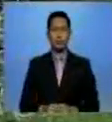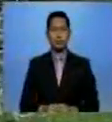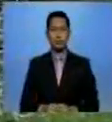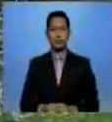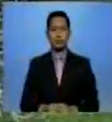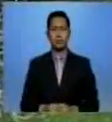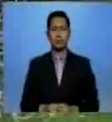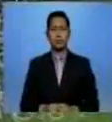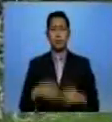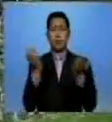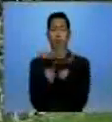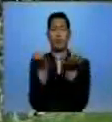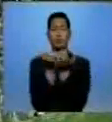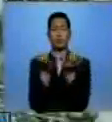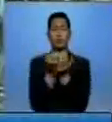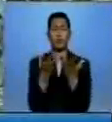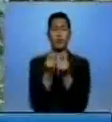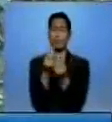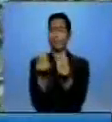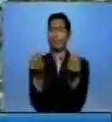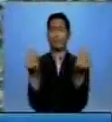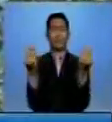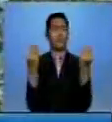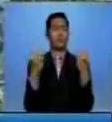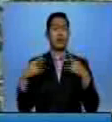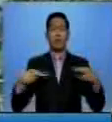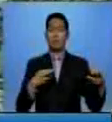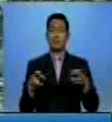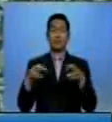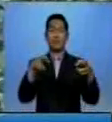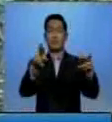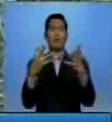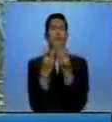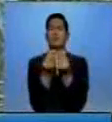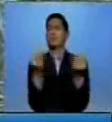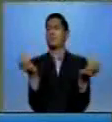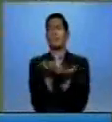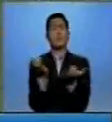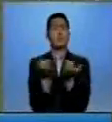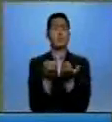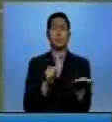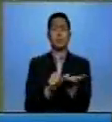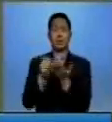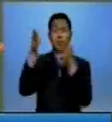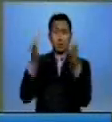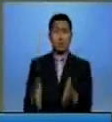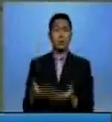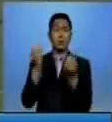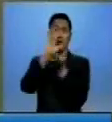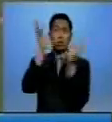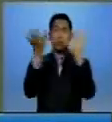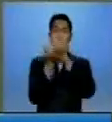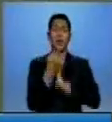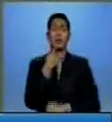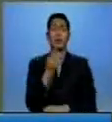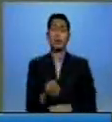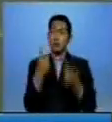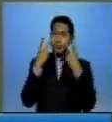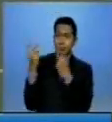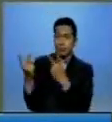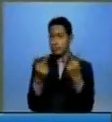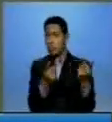Hay más basura que peces en algunos tramos del estero salado. El ministro de Ambiente confirmó en persona que continúa la descarga de